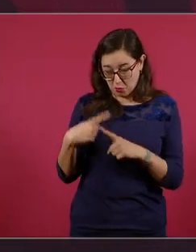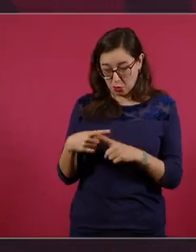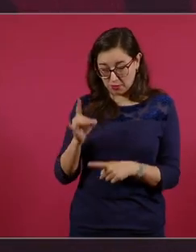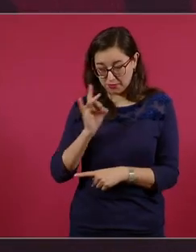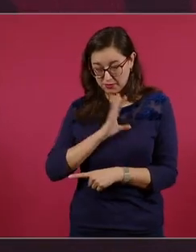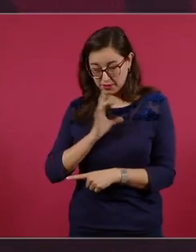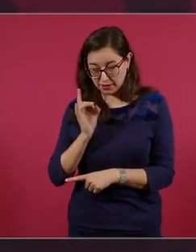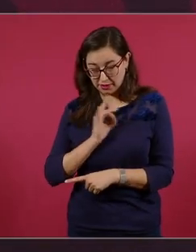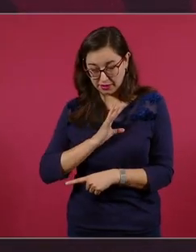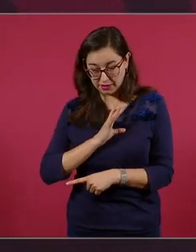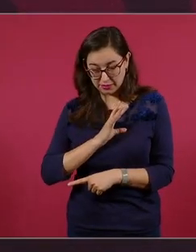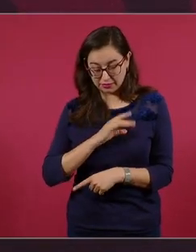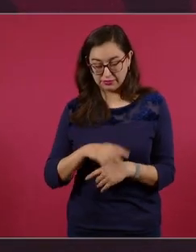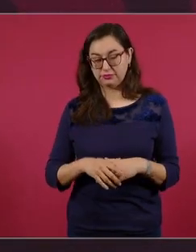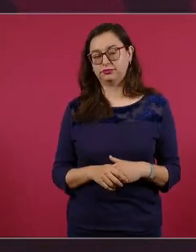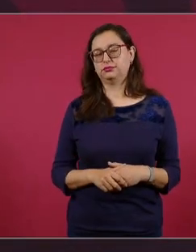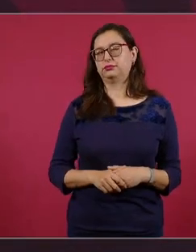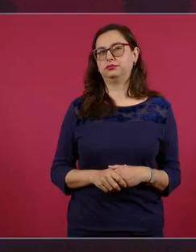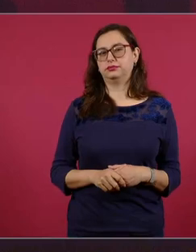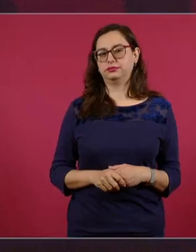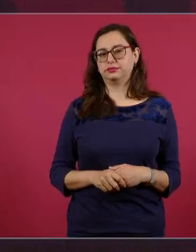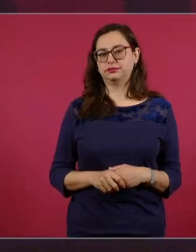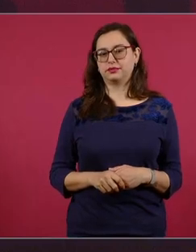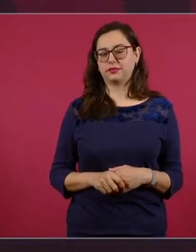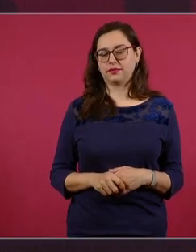Porque si ese juez